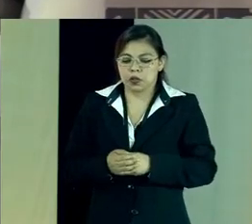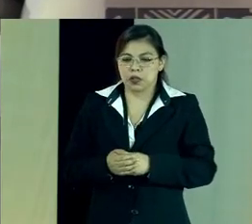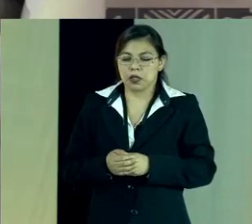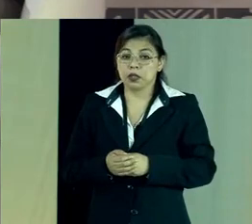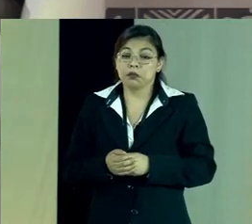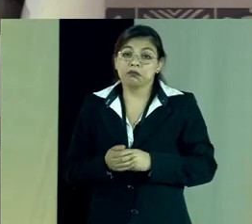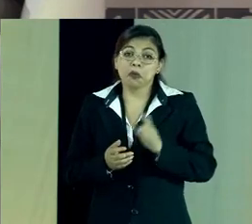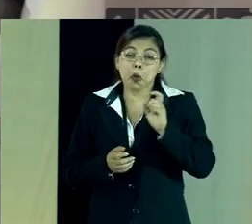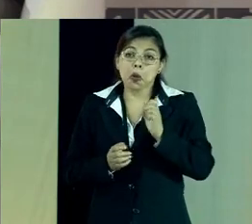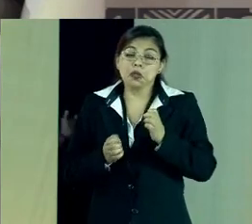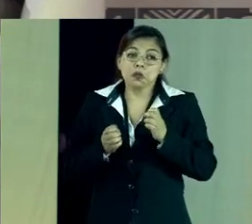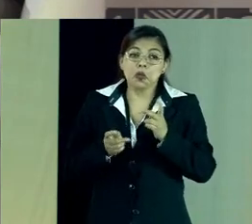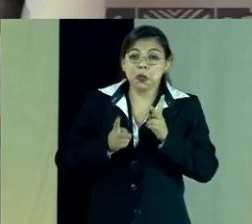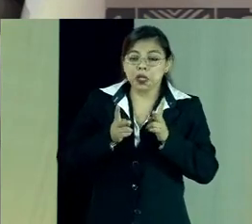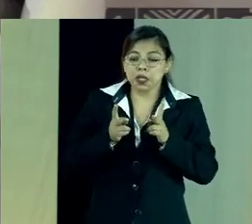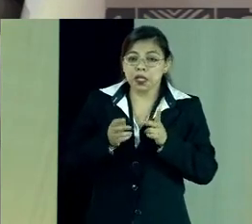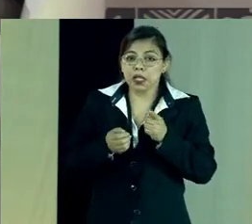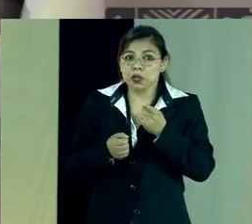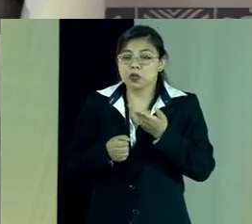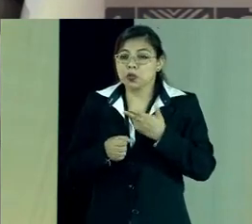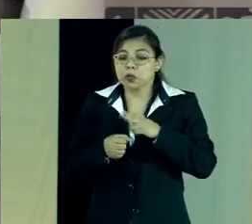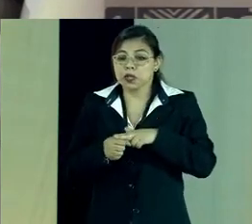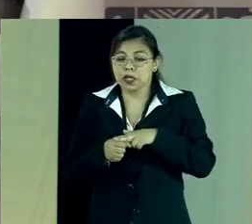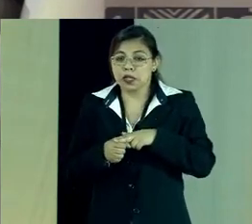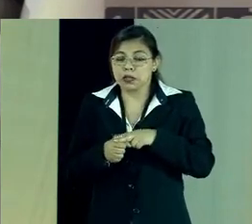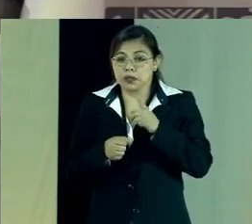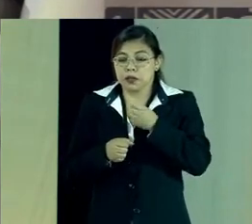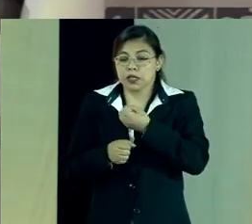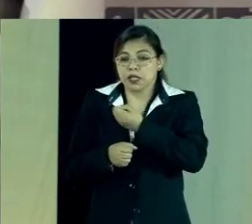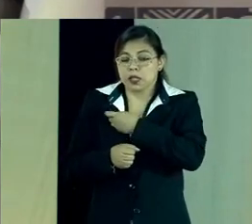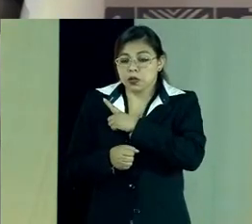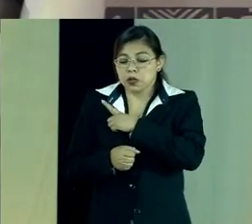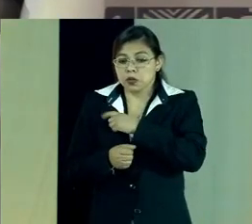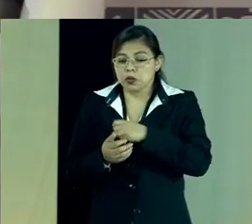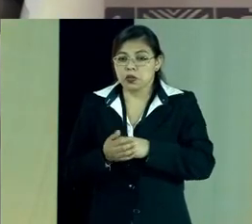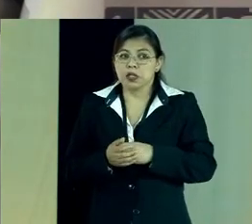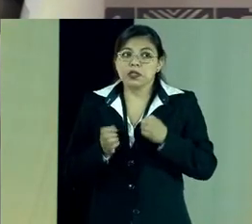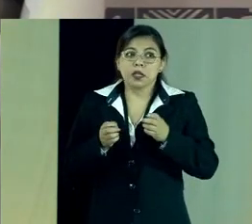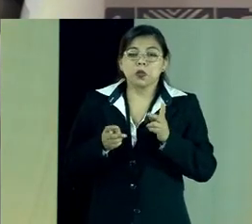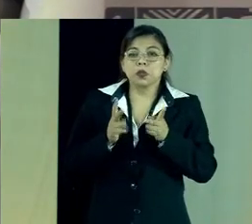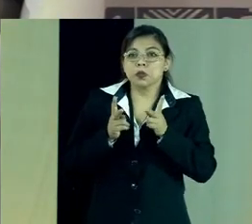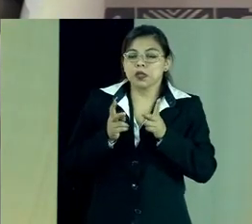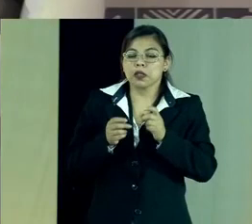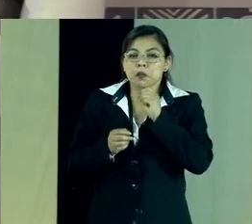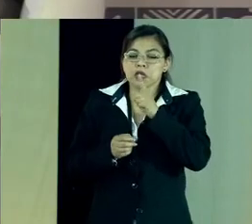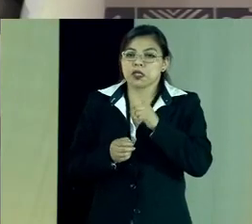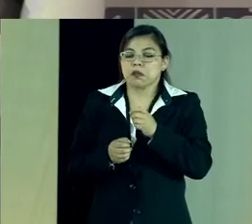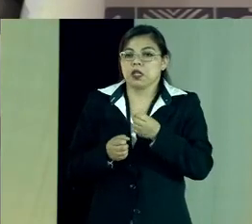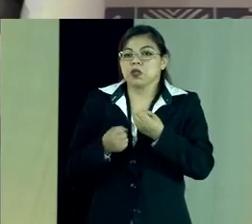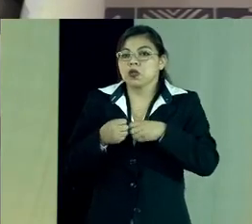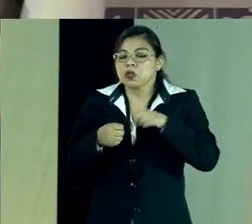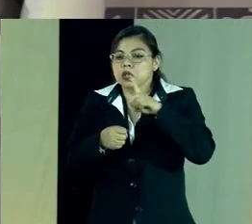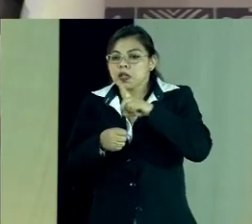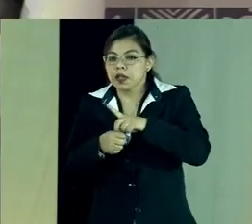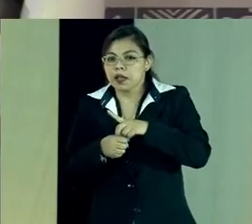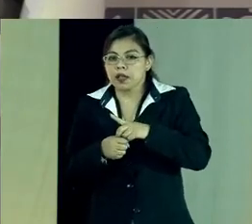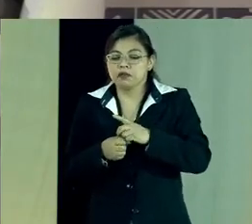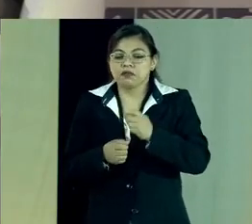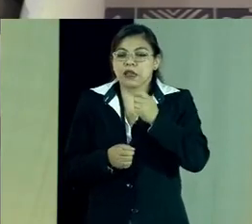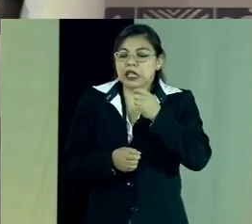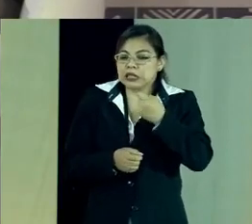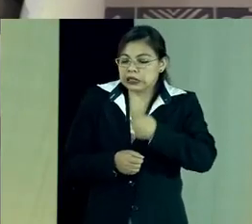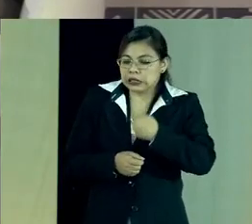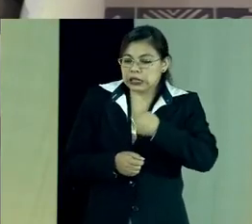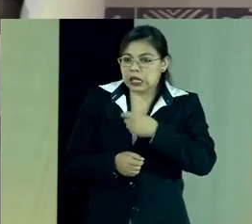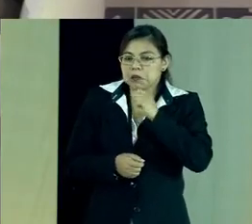estamos hablando de los determinantes de salud estamos hablando de la sociedad la integridad de